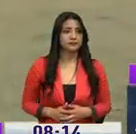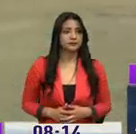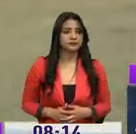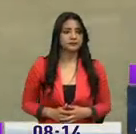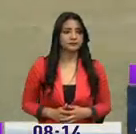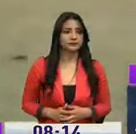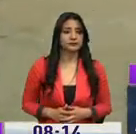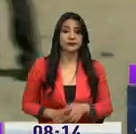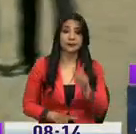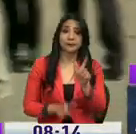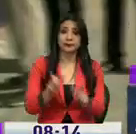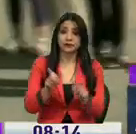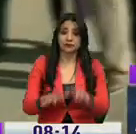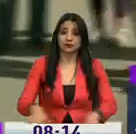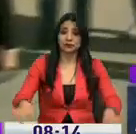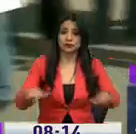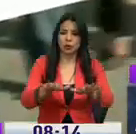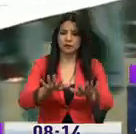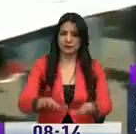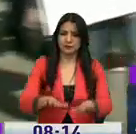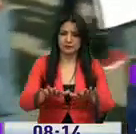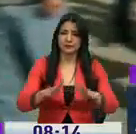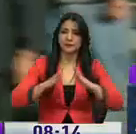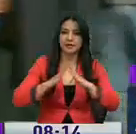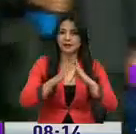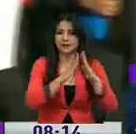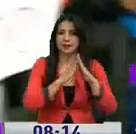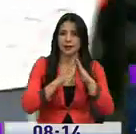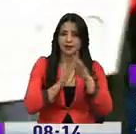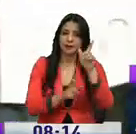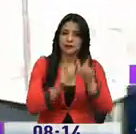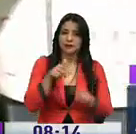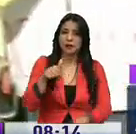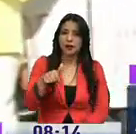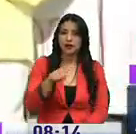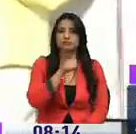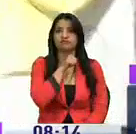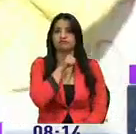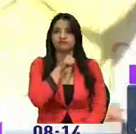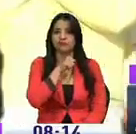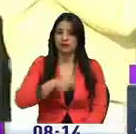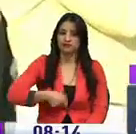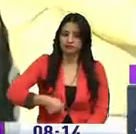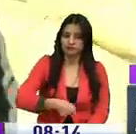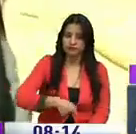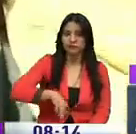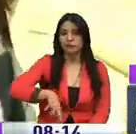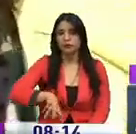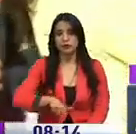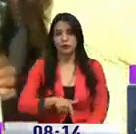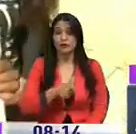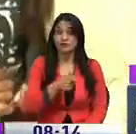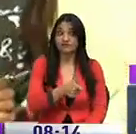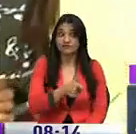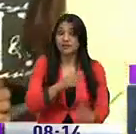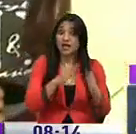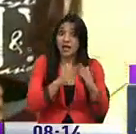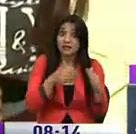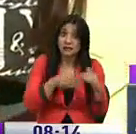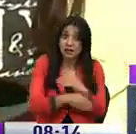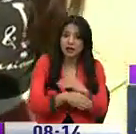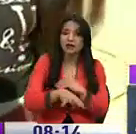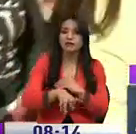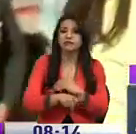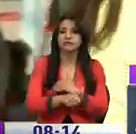los moradores de aquí, de las viviendas de aquí, ya han sido asaltados. Incluso en las puertas de las casas han sido asaltados